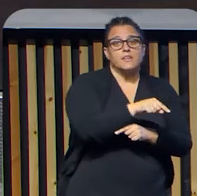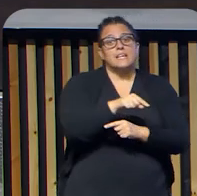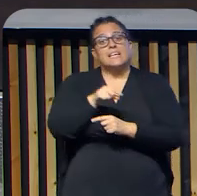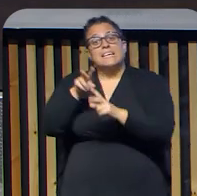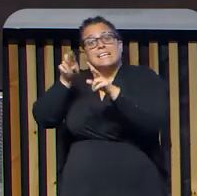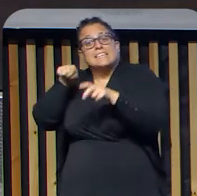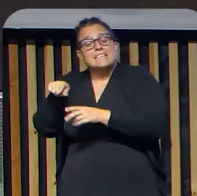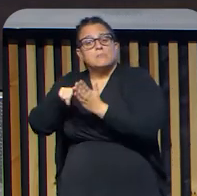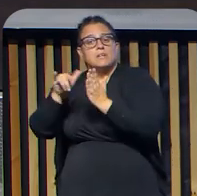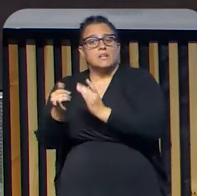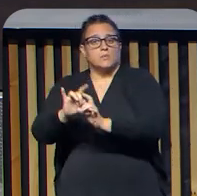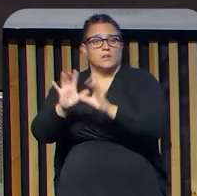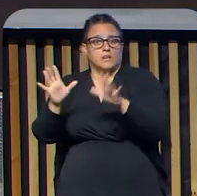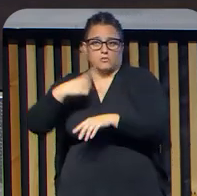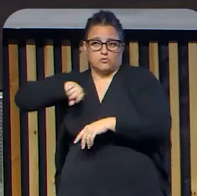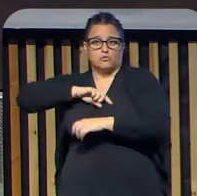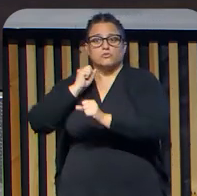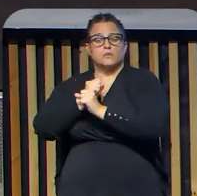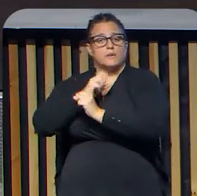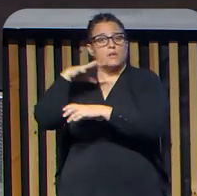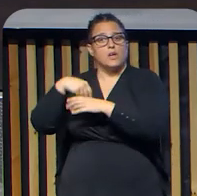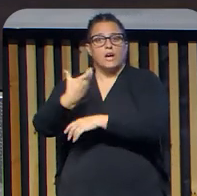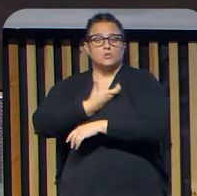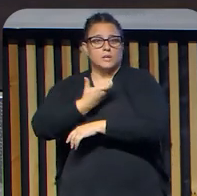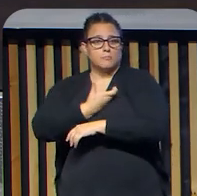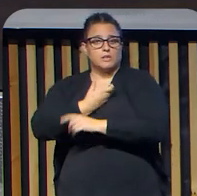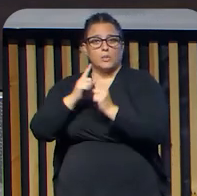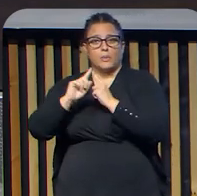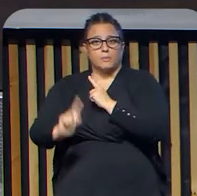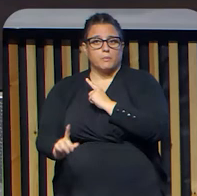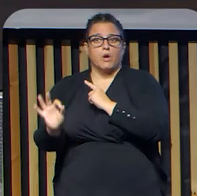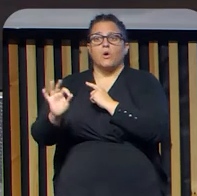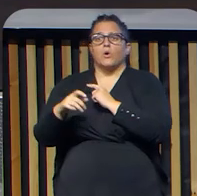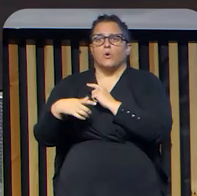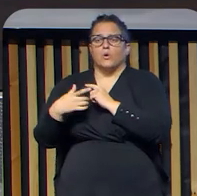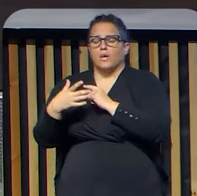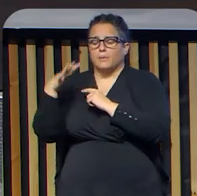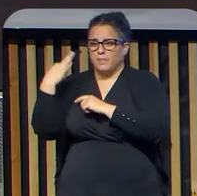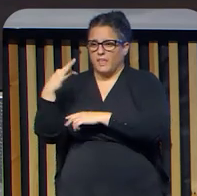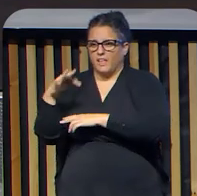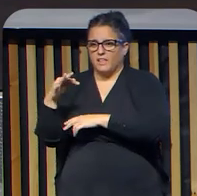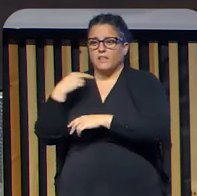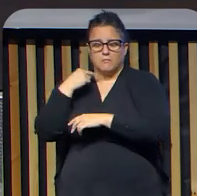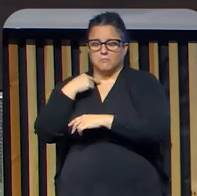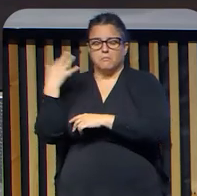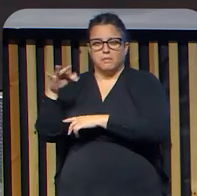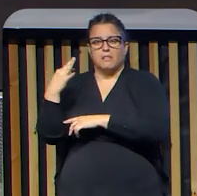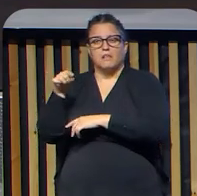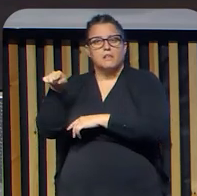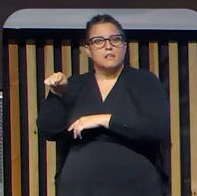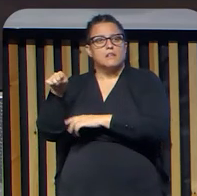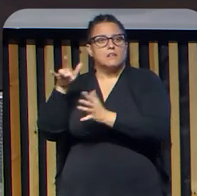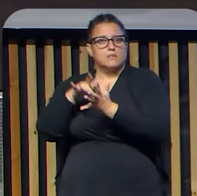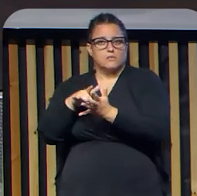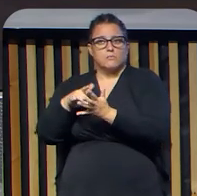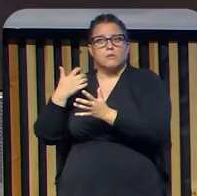planes de lectura fácil y lenguaje hace ya varios años en proceso lo que lo que nos damos cuenta